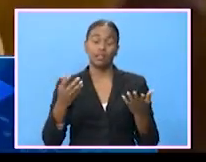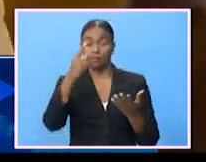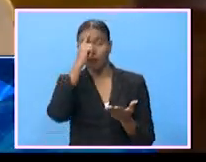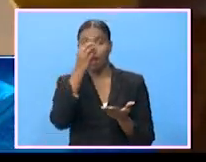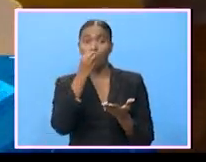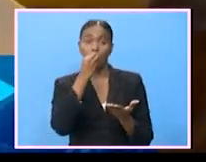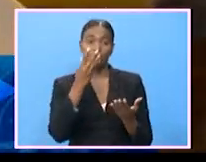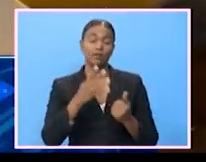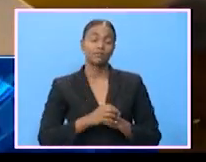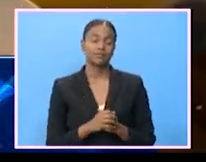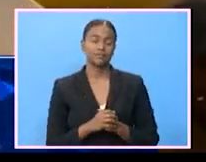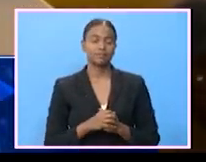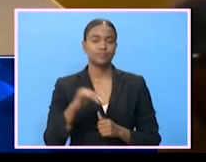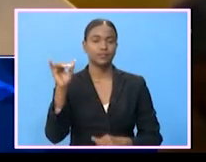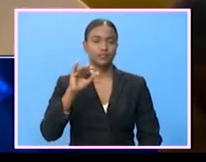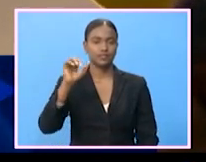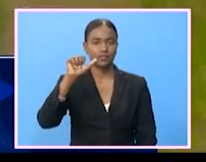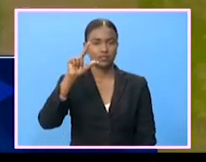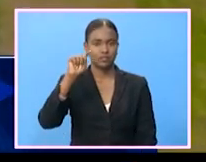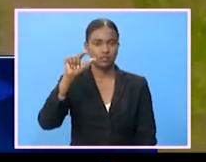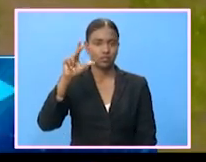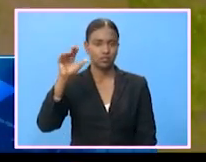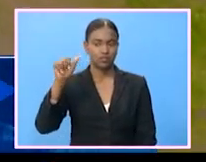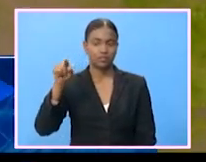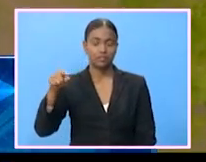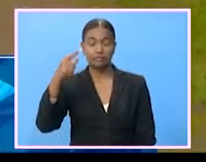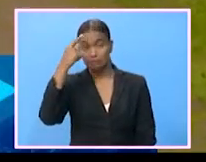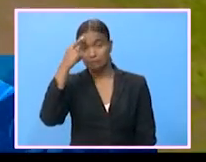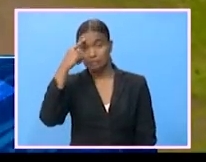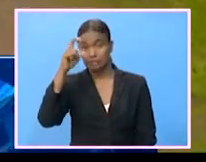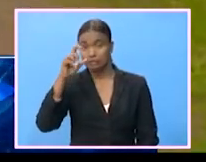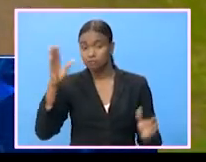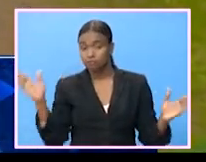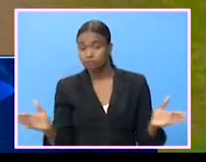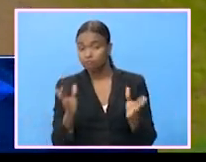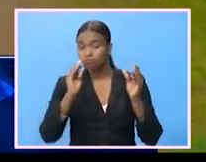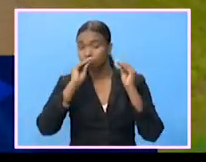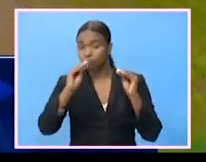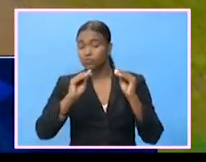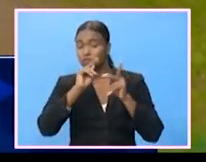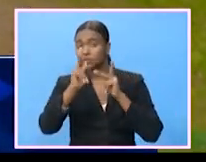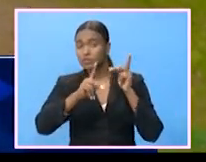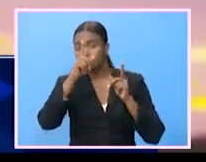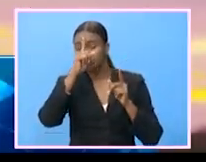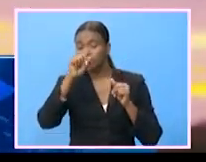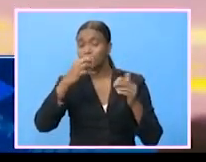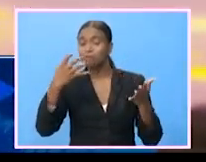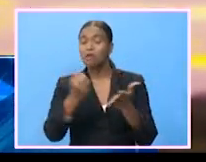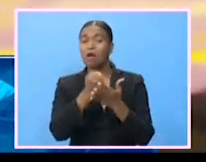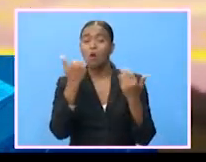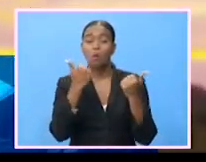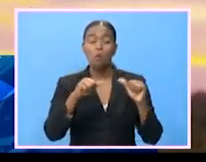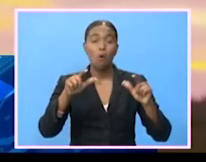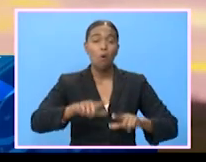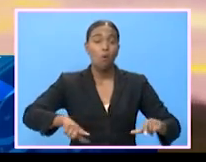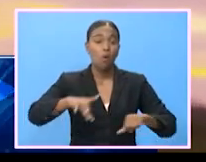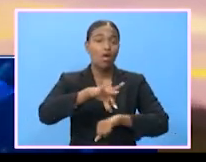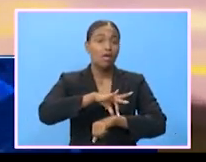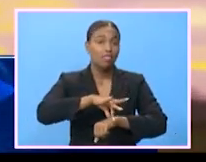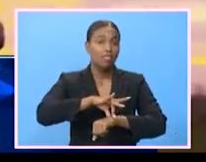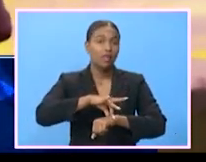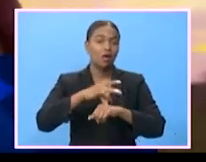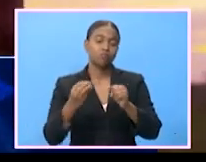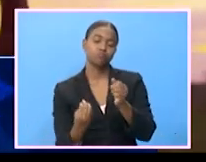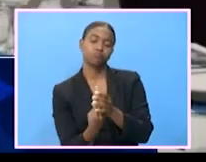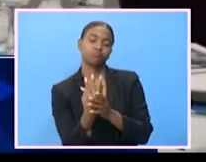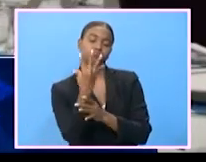alimentación. La sindicalista Altagracia Jiménez entiende que se debe formar y motivar a la ciudadanía para que se aproveche cualquier espacio de tierra donde